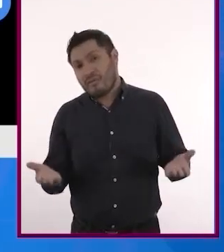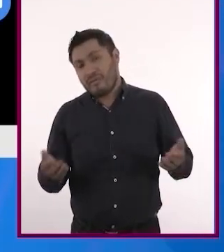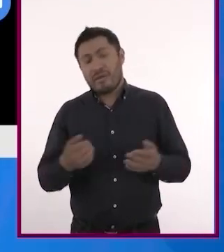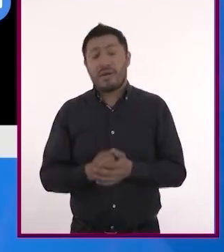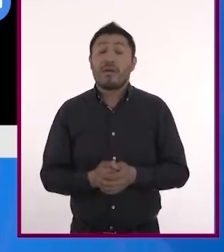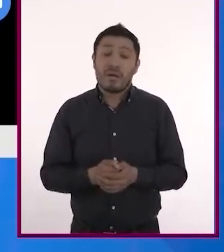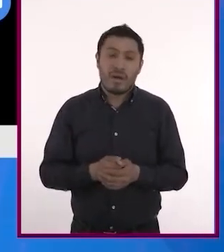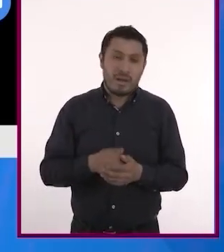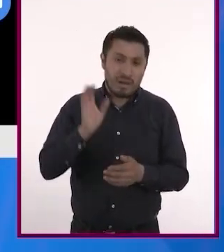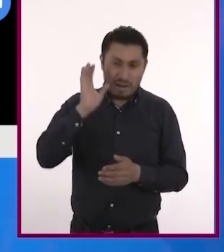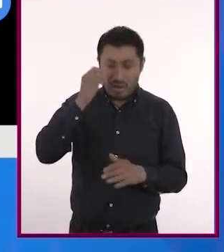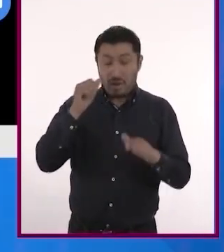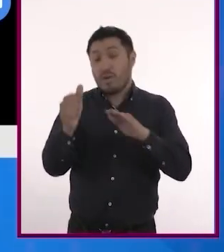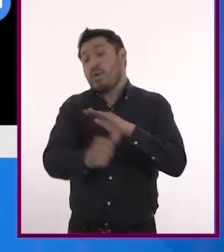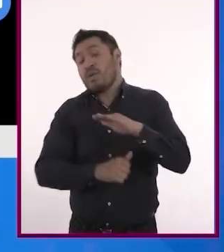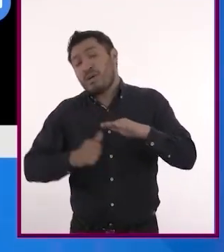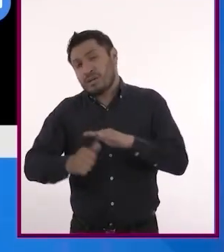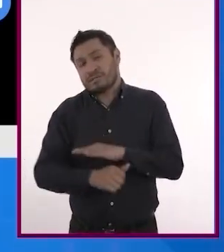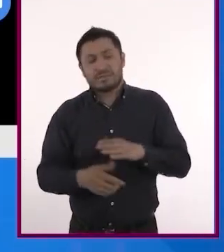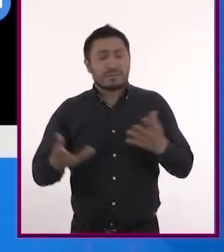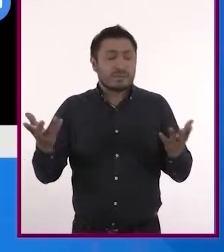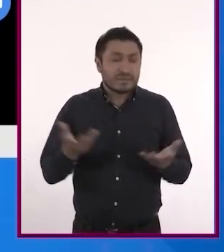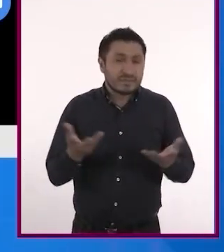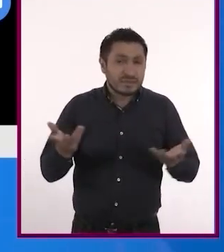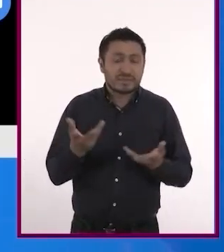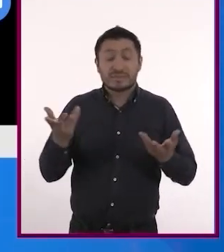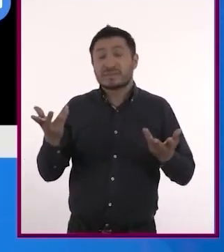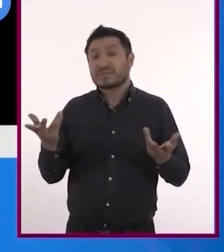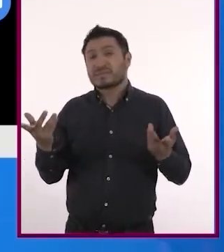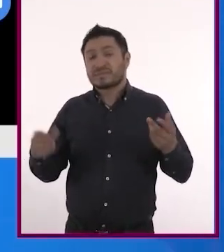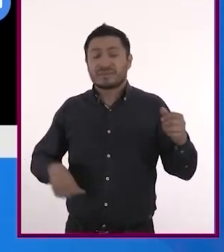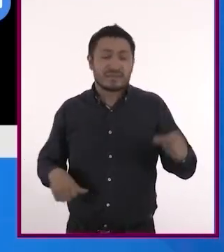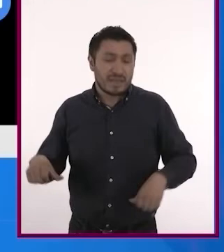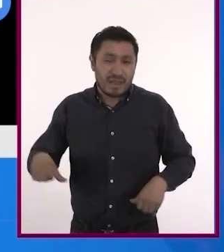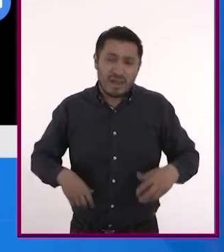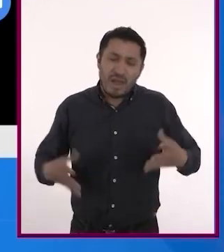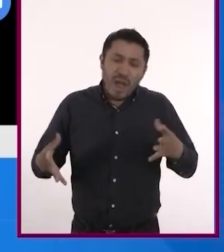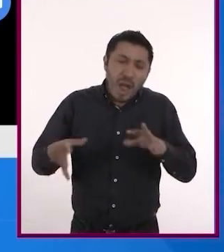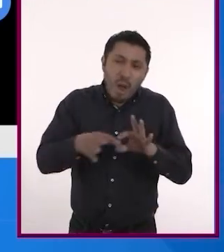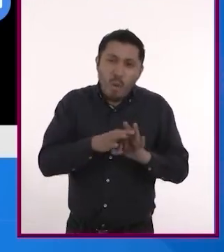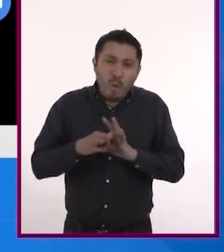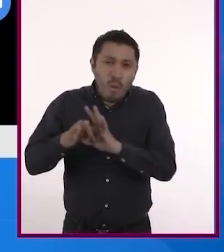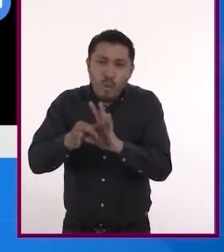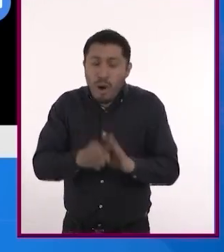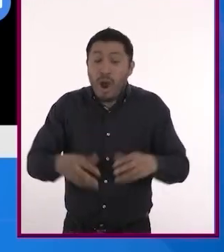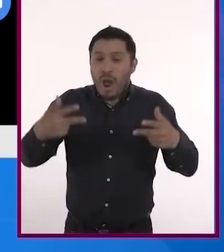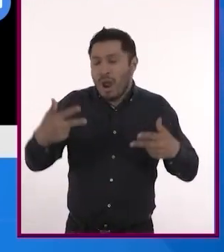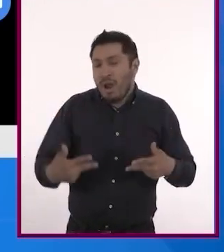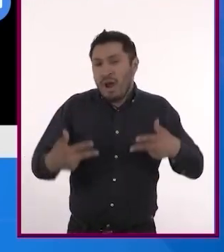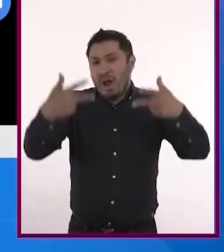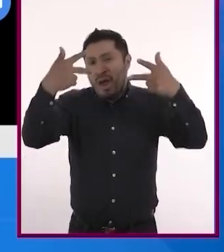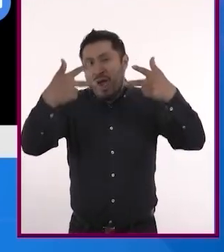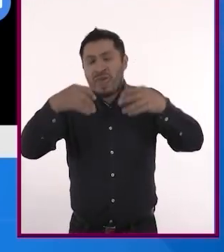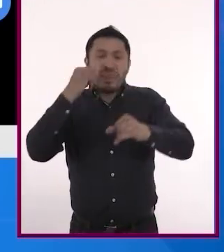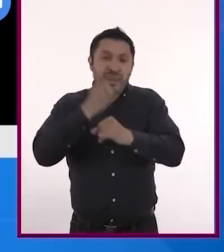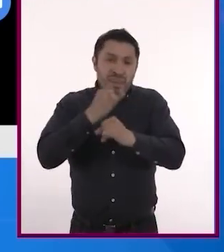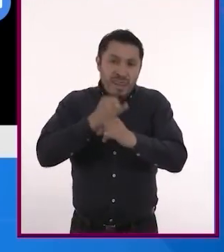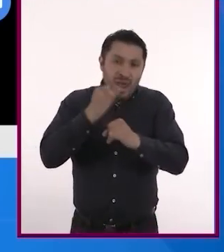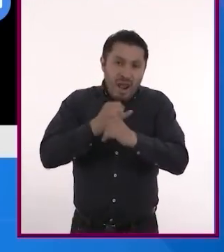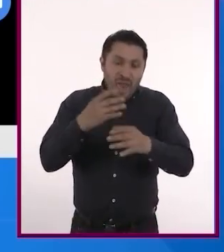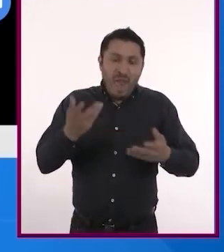de confinamiento de generar actividades conjuntas a través de la virtualidad, a través de